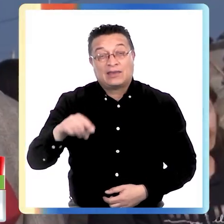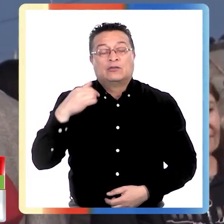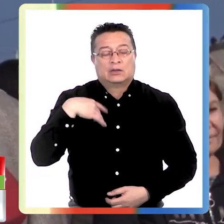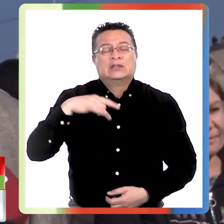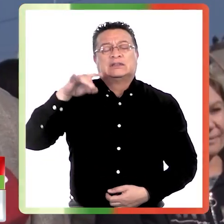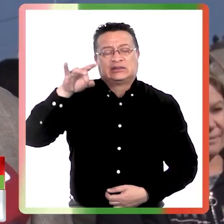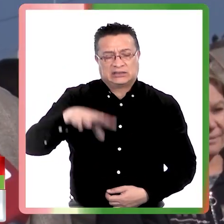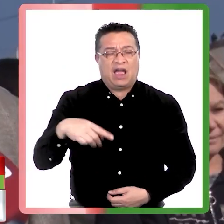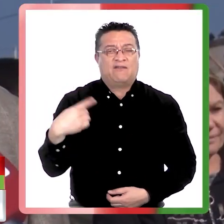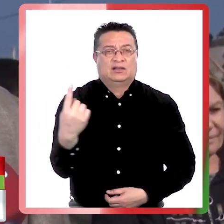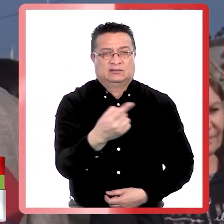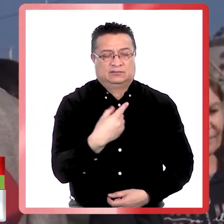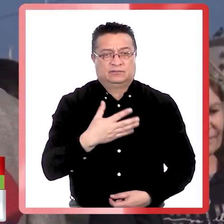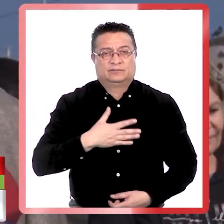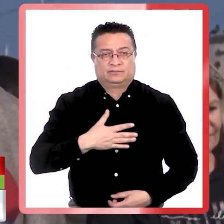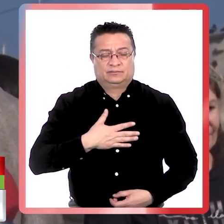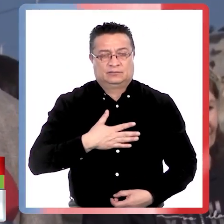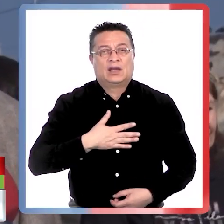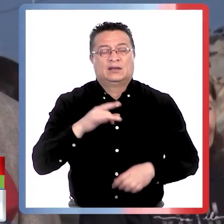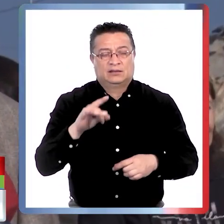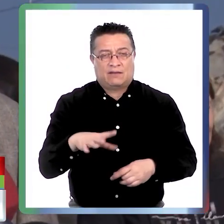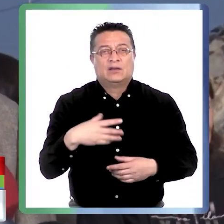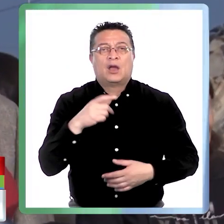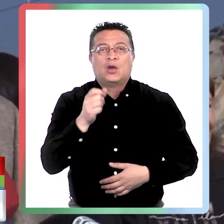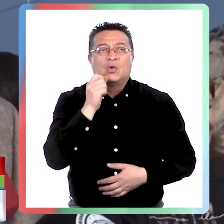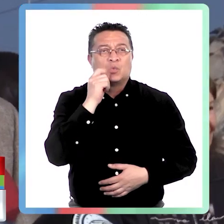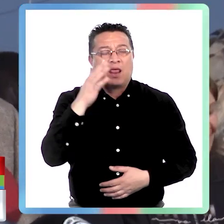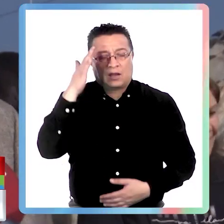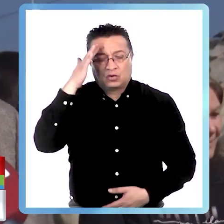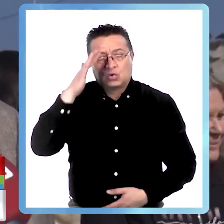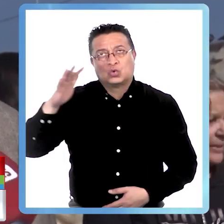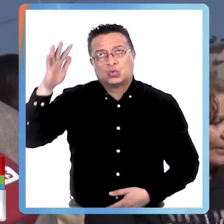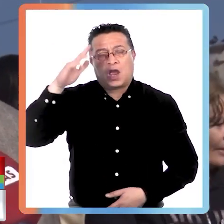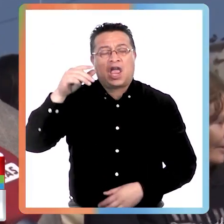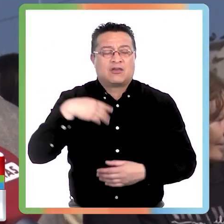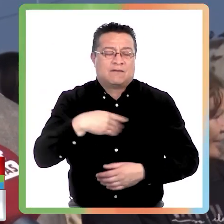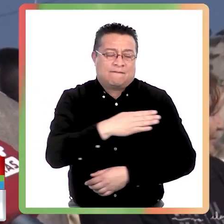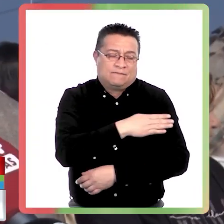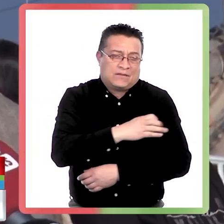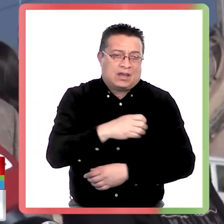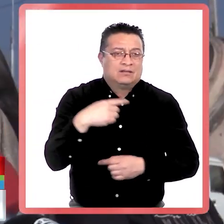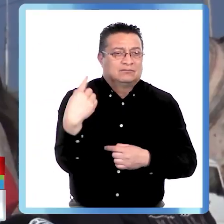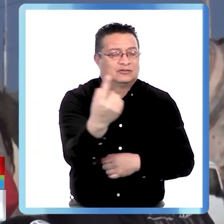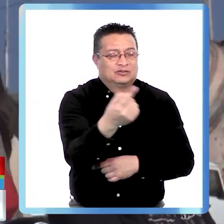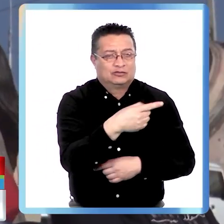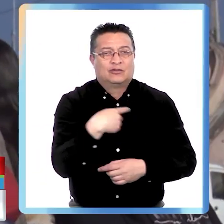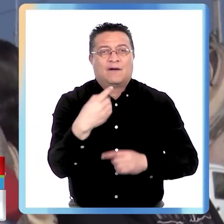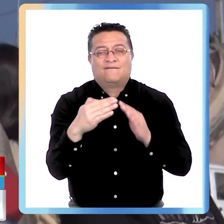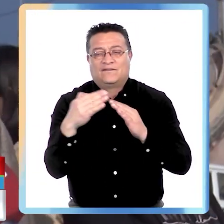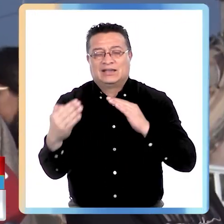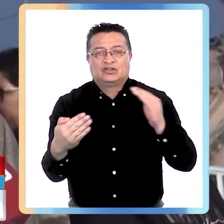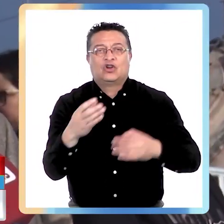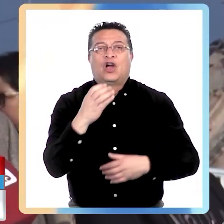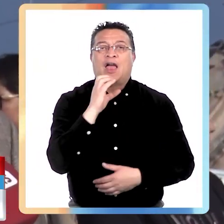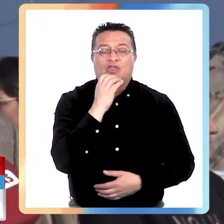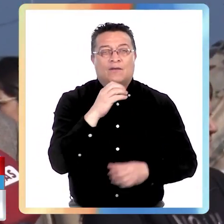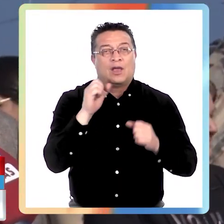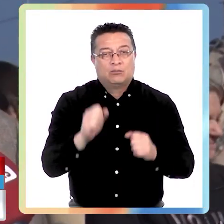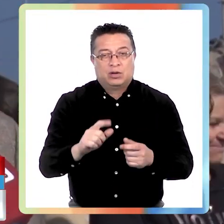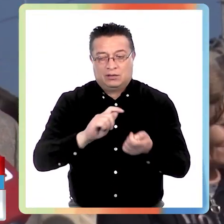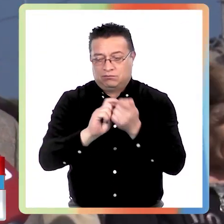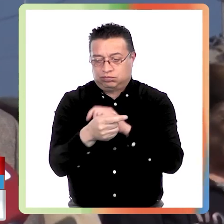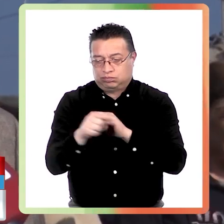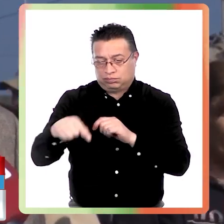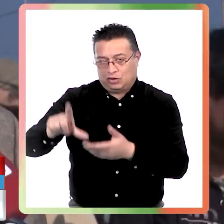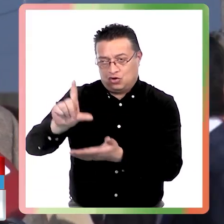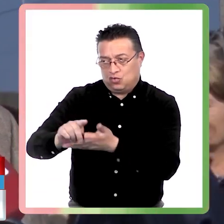y sabemos cuál ha sido el sueño, la esperanza de los vecinos de Antofagasta de poder